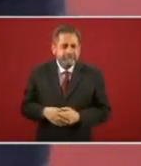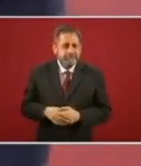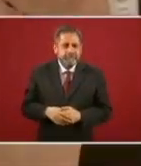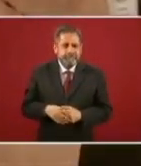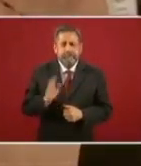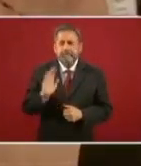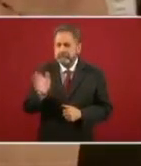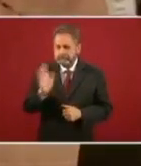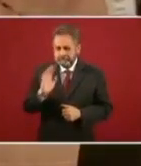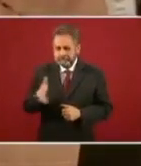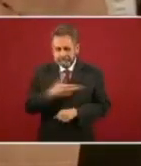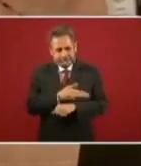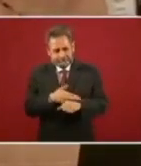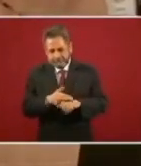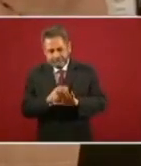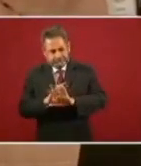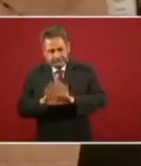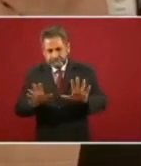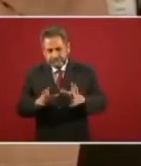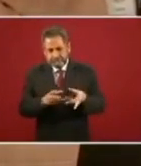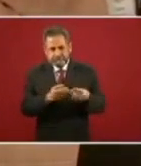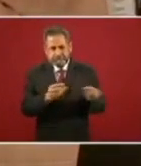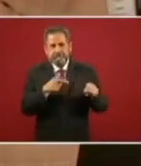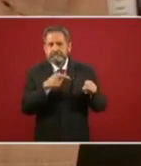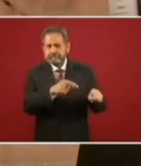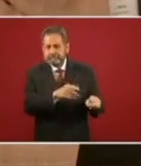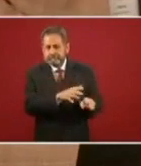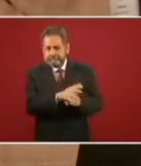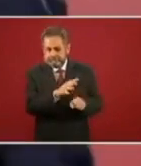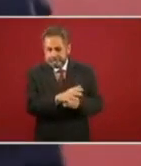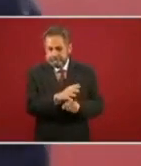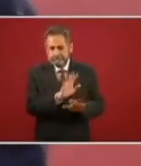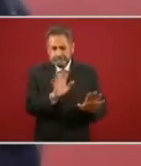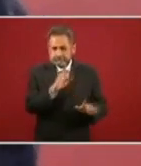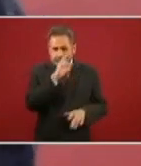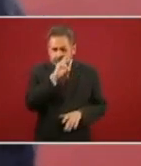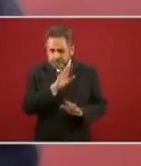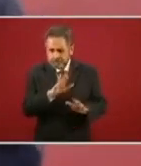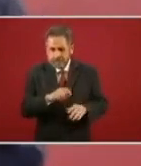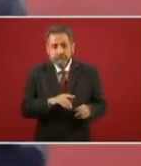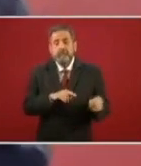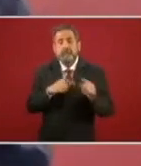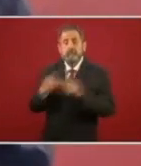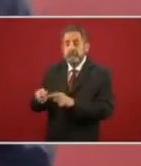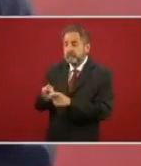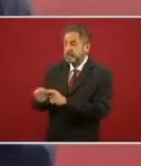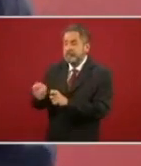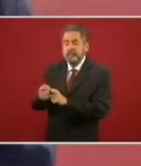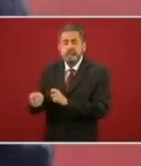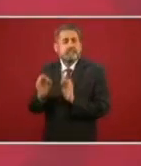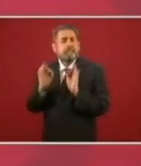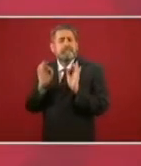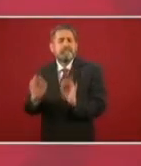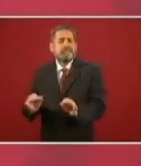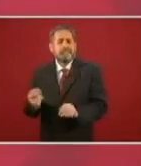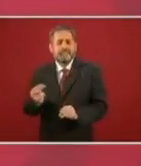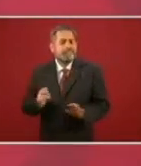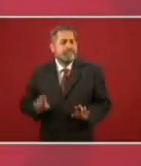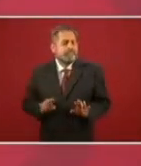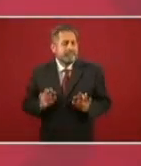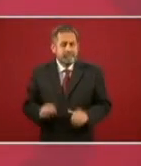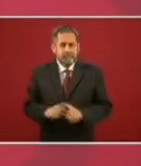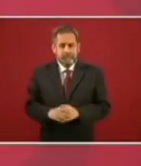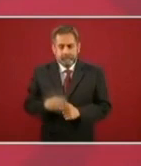Tenemos ya resuelto eso y es el equivalente. Se estaba viendo, y eso, que